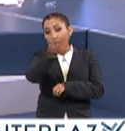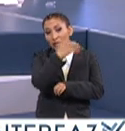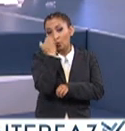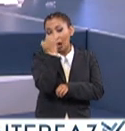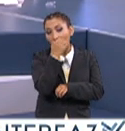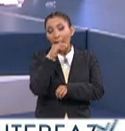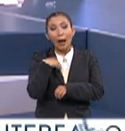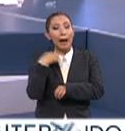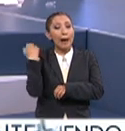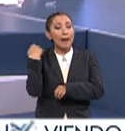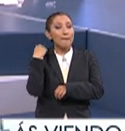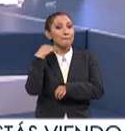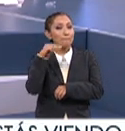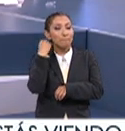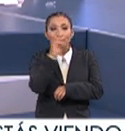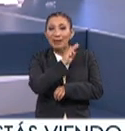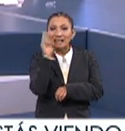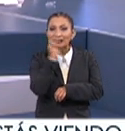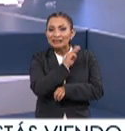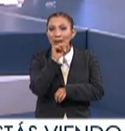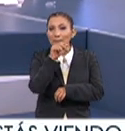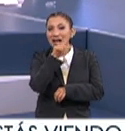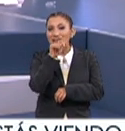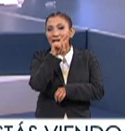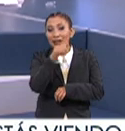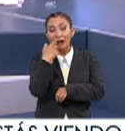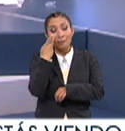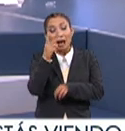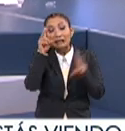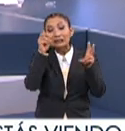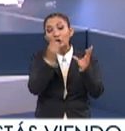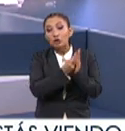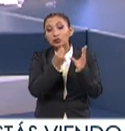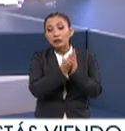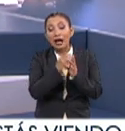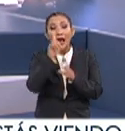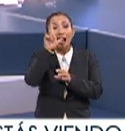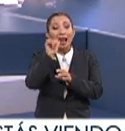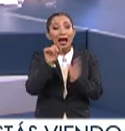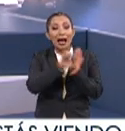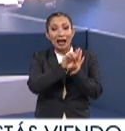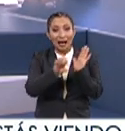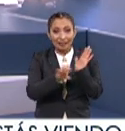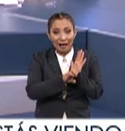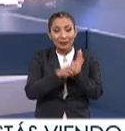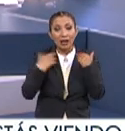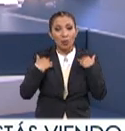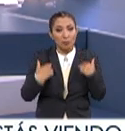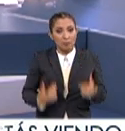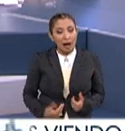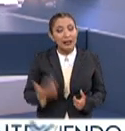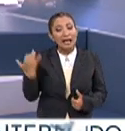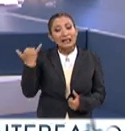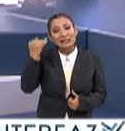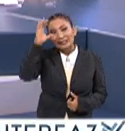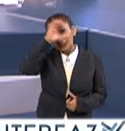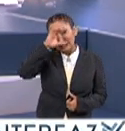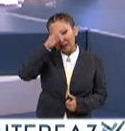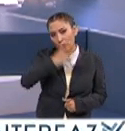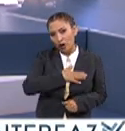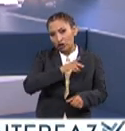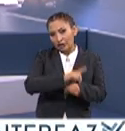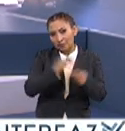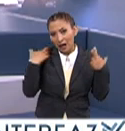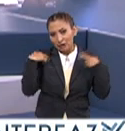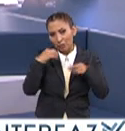Campus Mazatlán, y vamos a hablar de un interesantísimo MOOC que se llama La Ética del Ser Humano y la Ciencia. Muy buenos